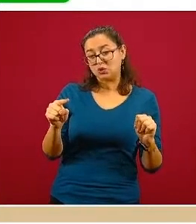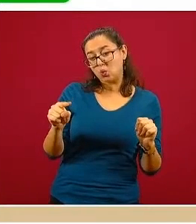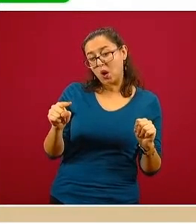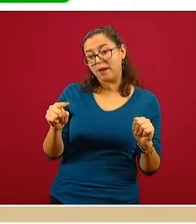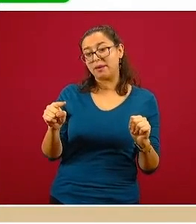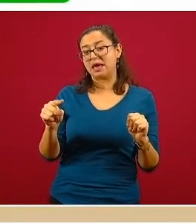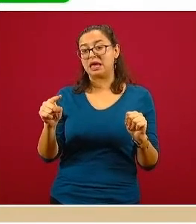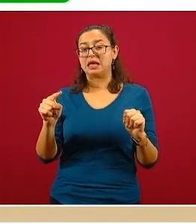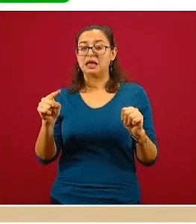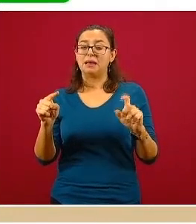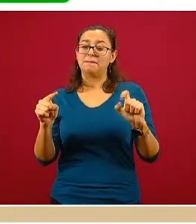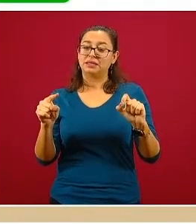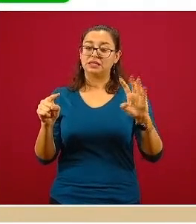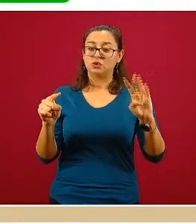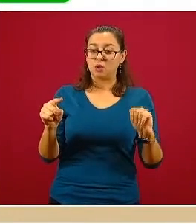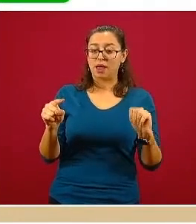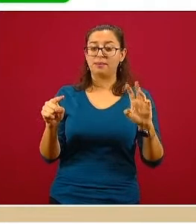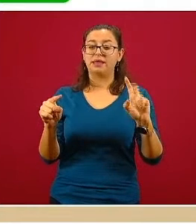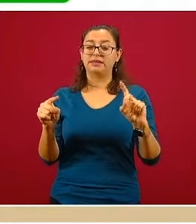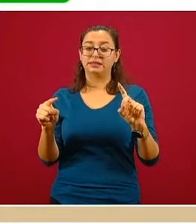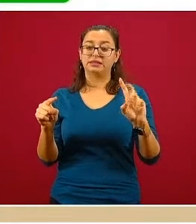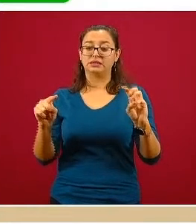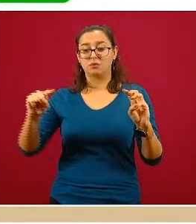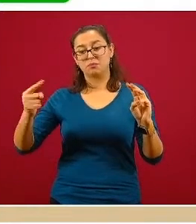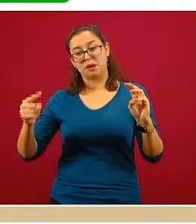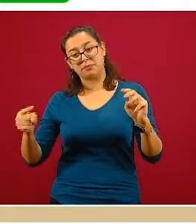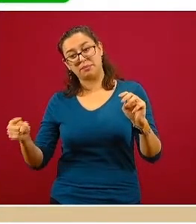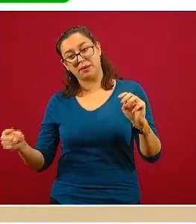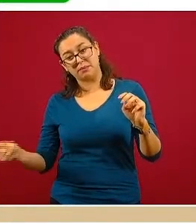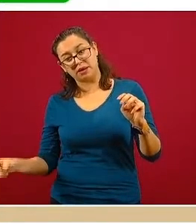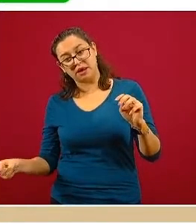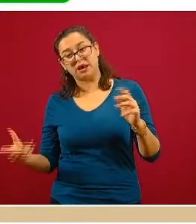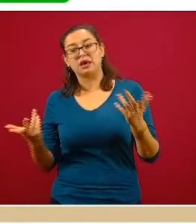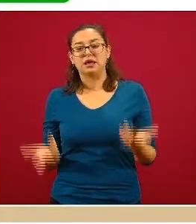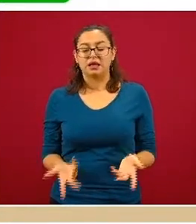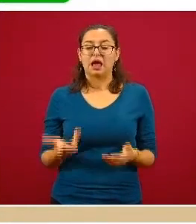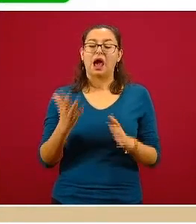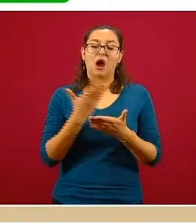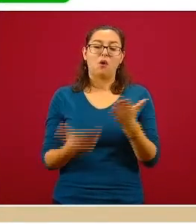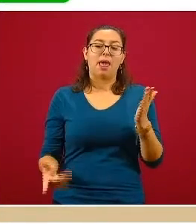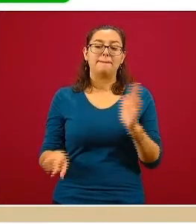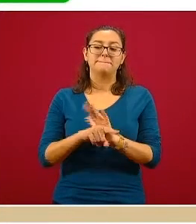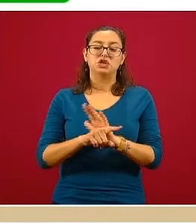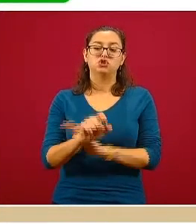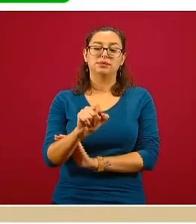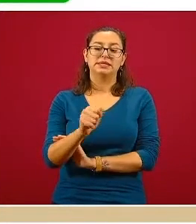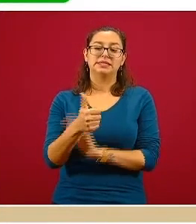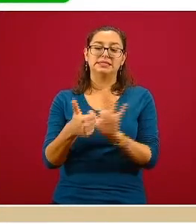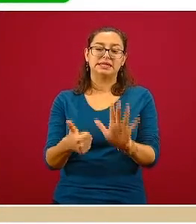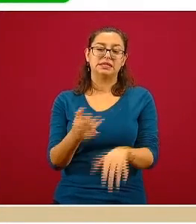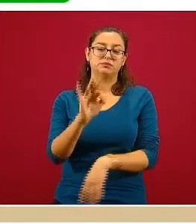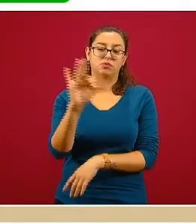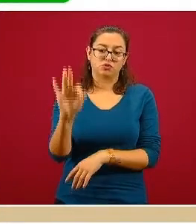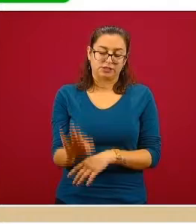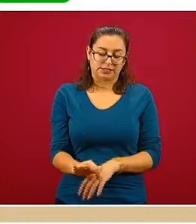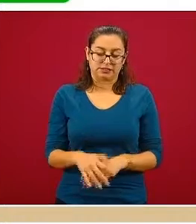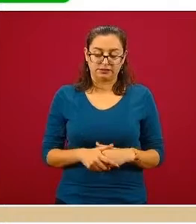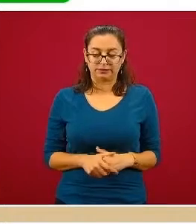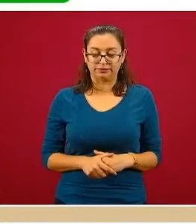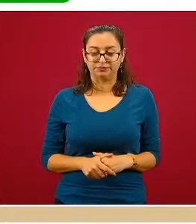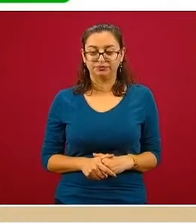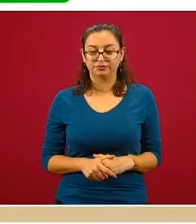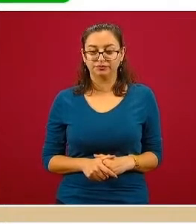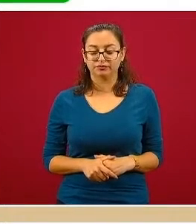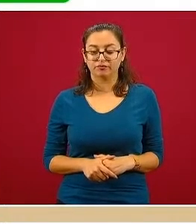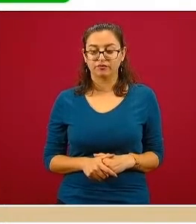en la 29-30 y 31 una caída importante, siendo de menos 26% el dato que tenemos